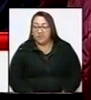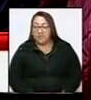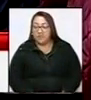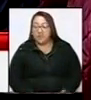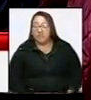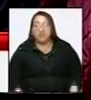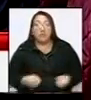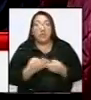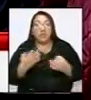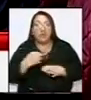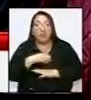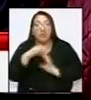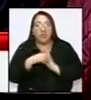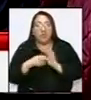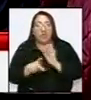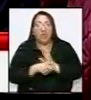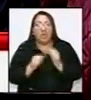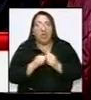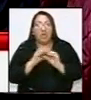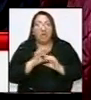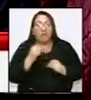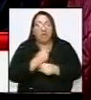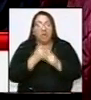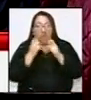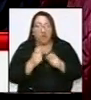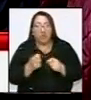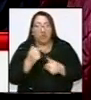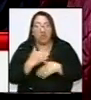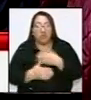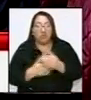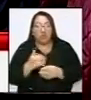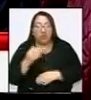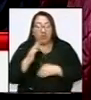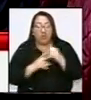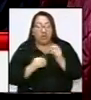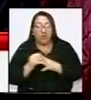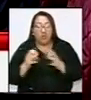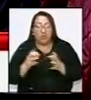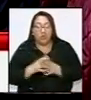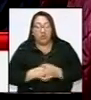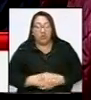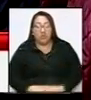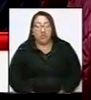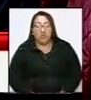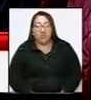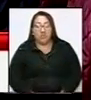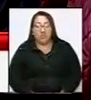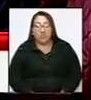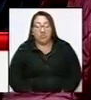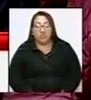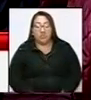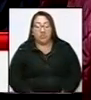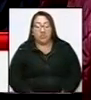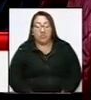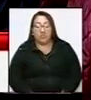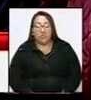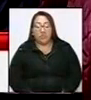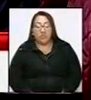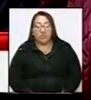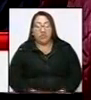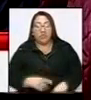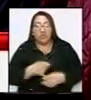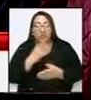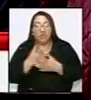plantean establecer mecanismos de transparencia y control en el proceso de reconstrucción en las zonas afectadas por el fenómeno del Niño costero, y